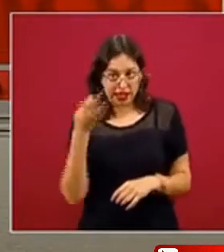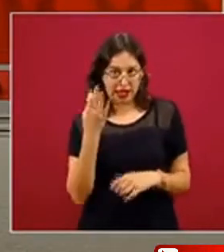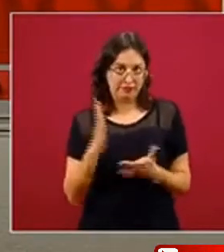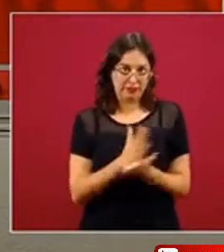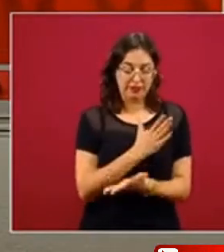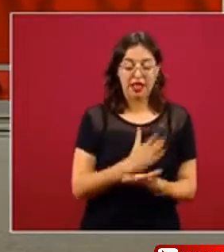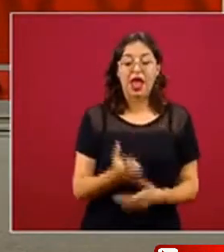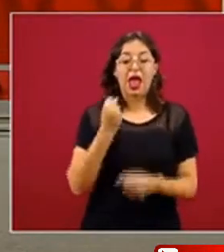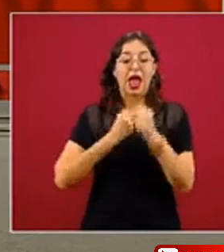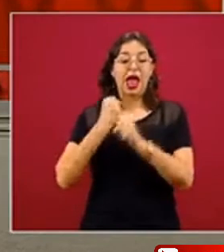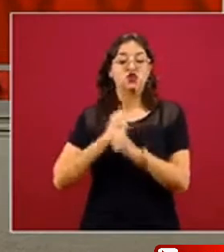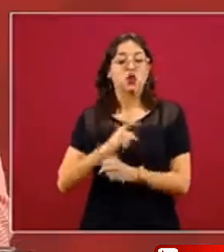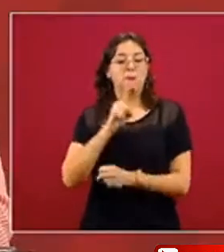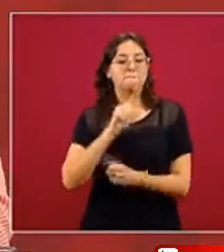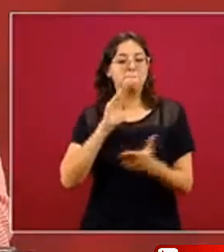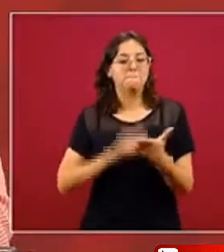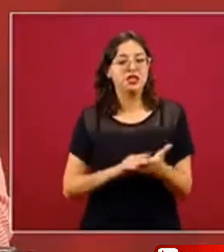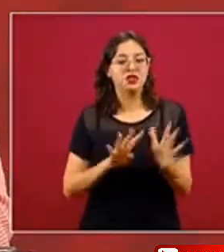desde